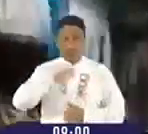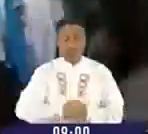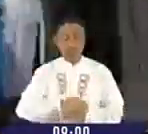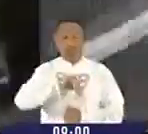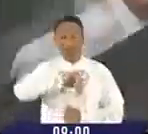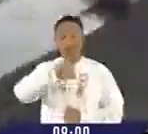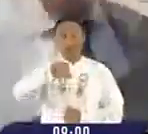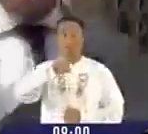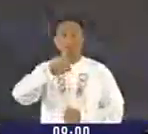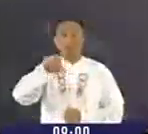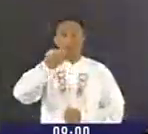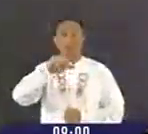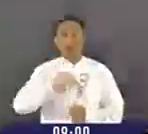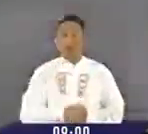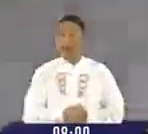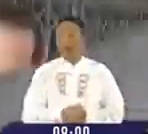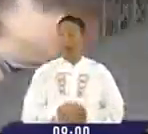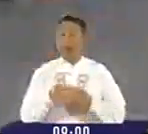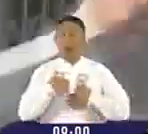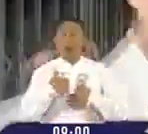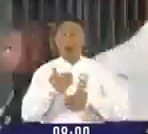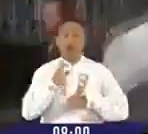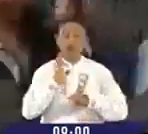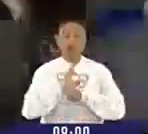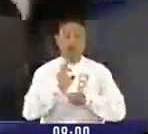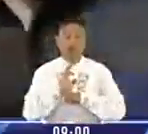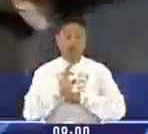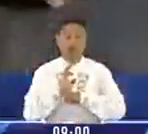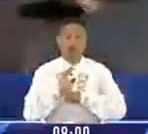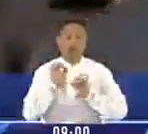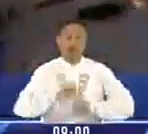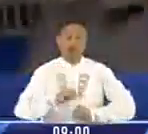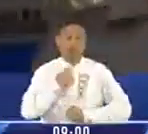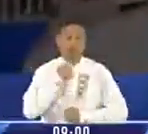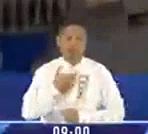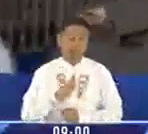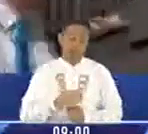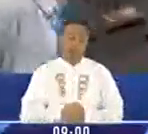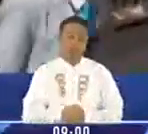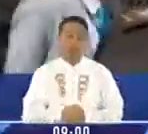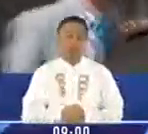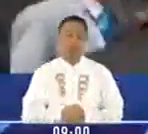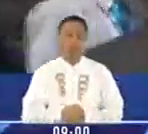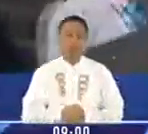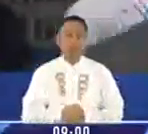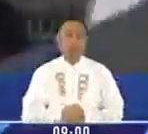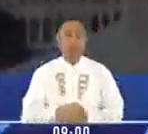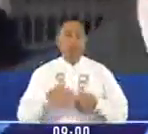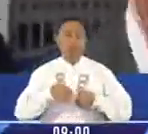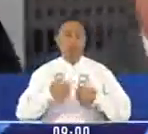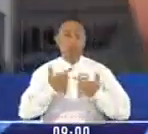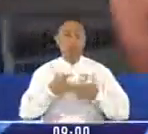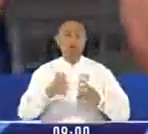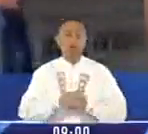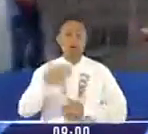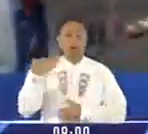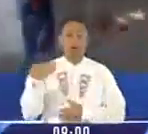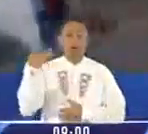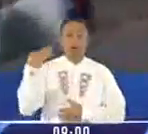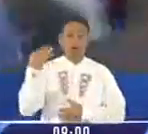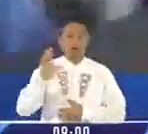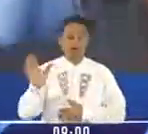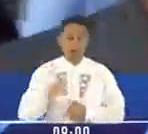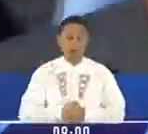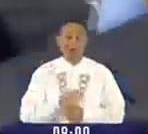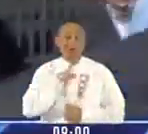Zapata. Bueno, he dado una versión, como usted sabe, es una versión libre, voluntaria, sin juramento. Hay que